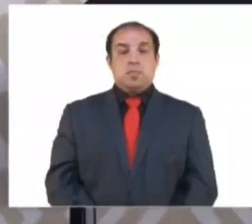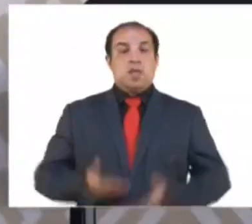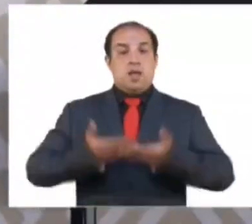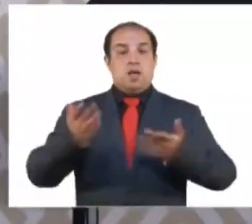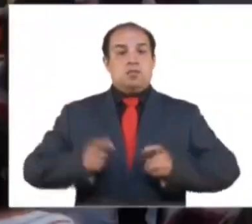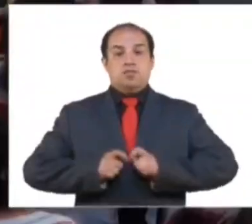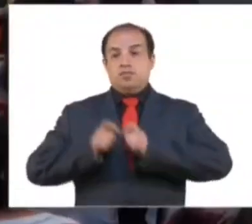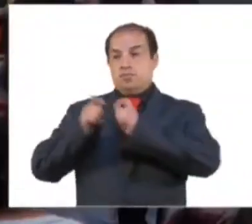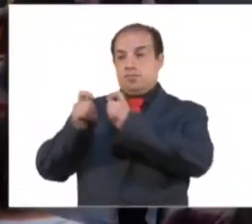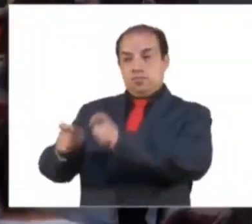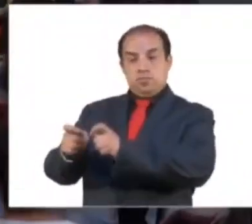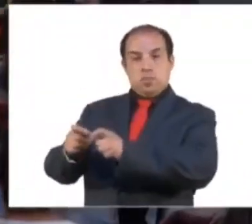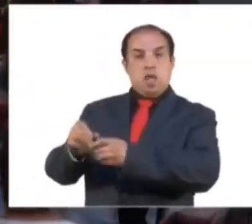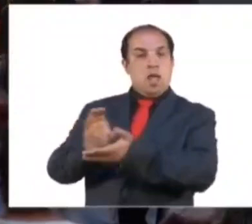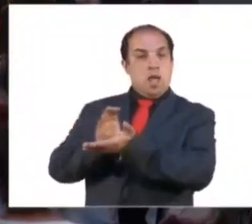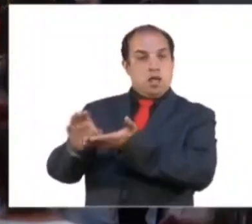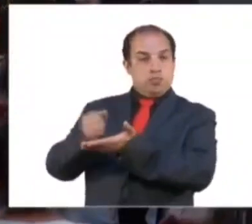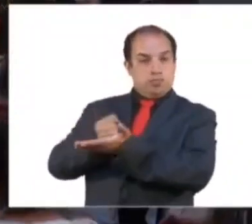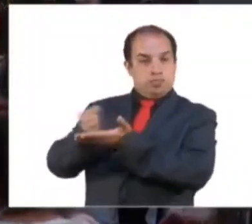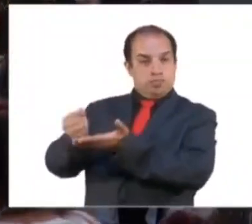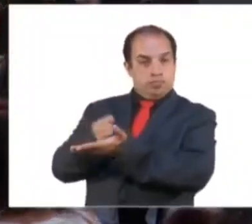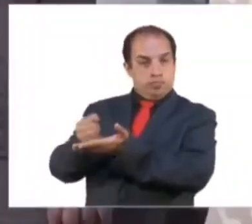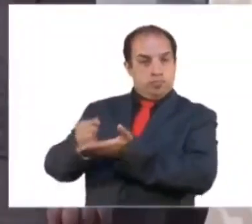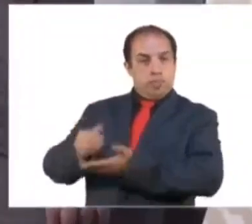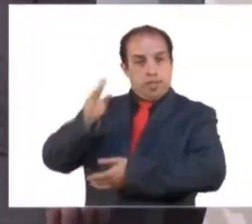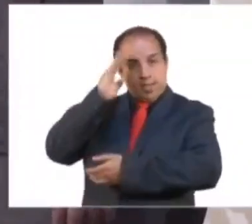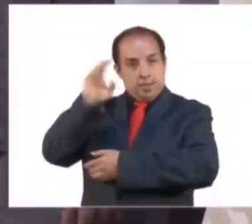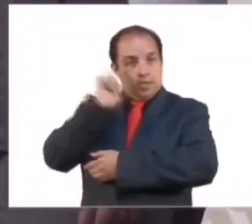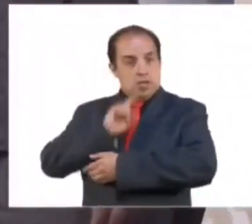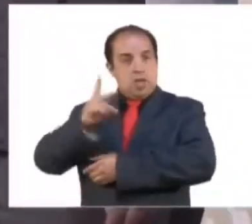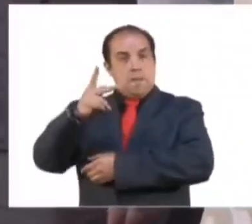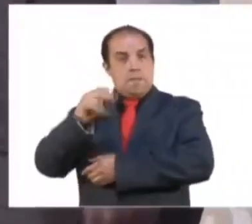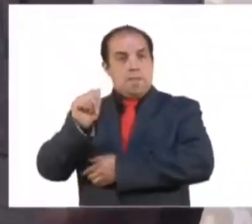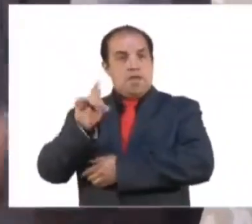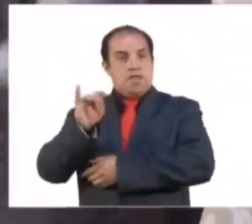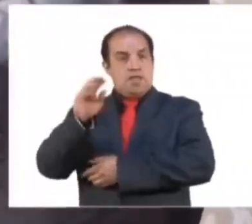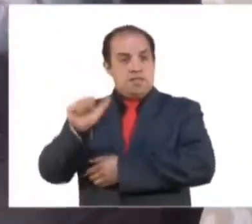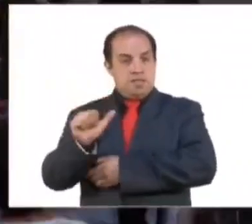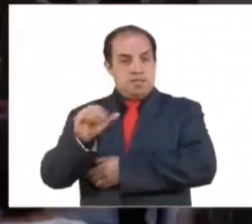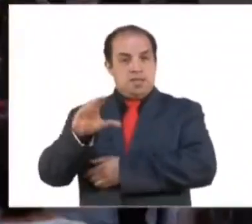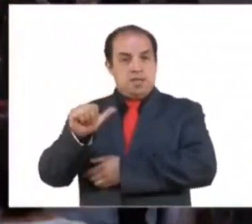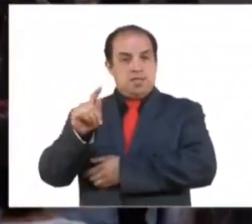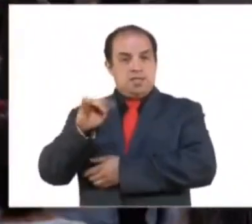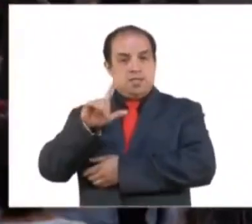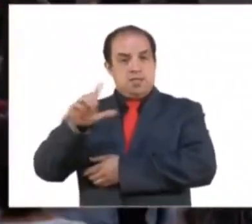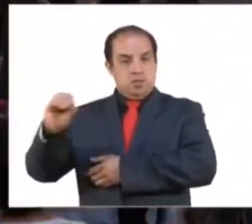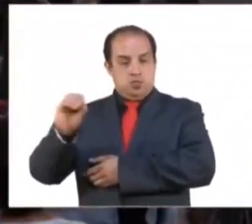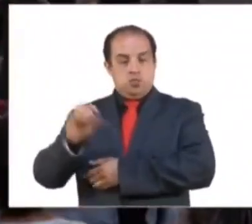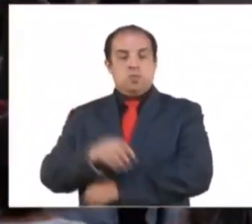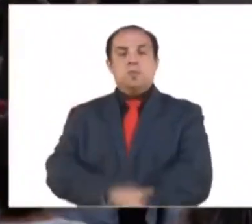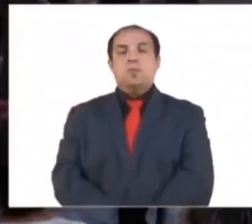Ahora recibe su crédito la señora Patricia Castillo Amezcua.